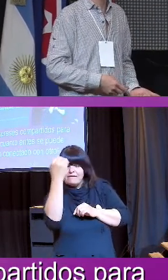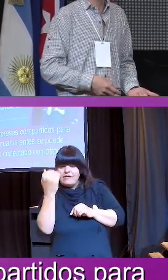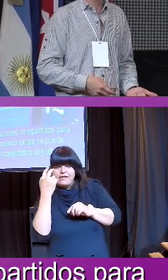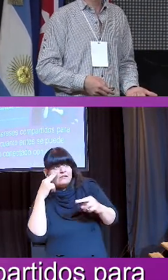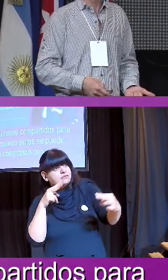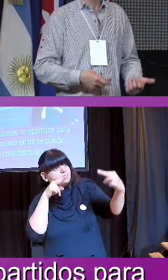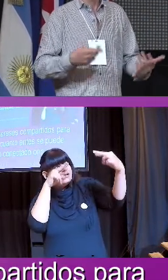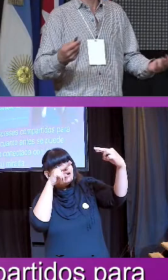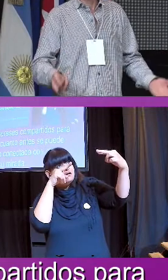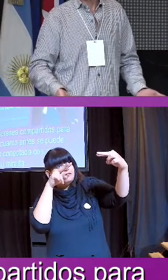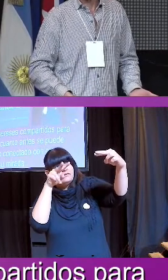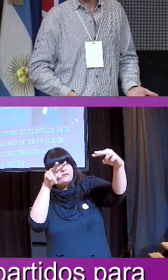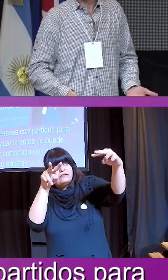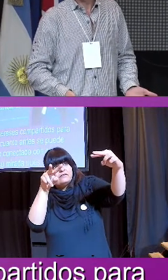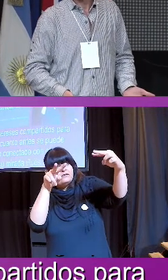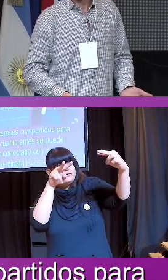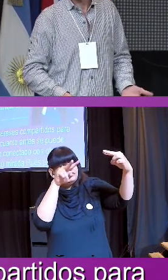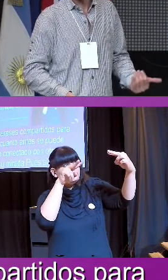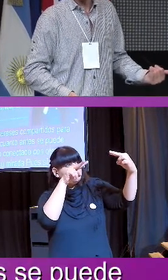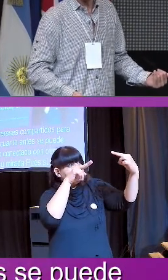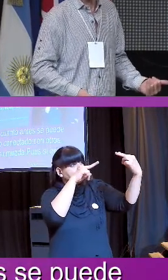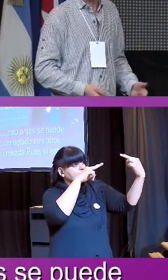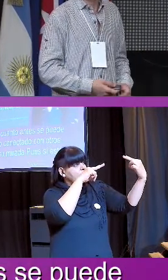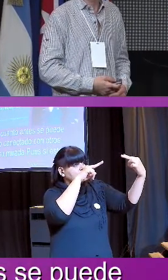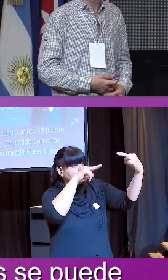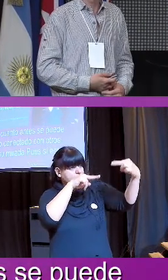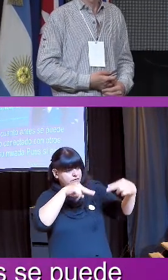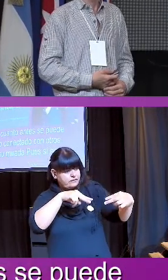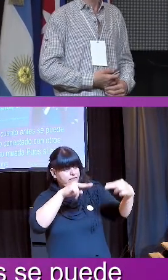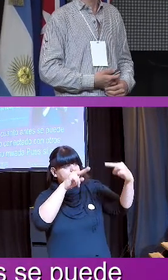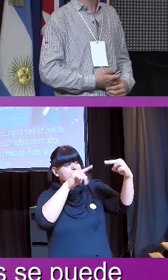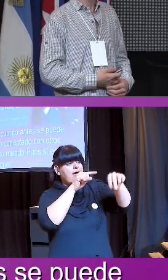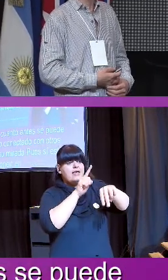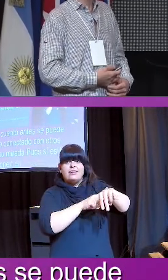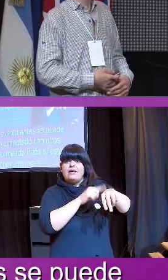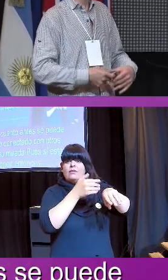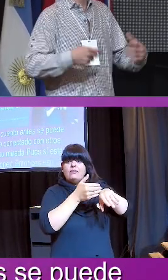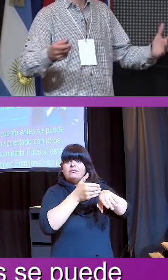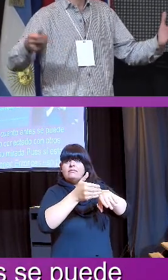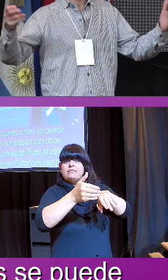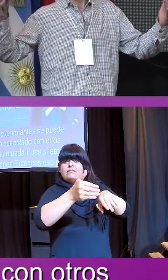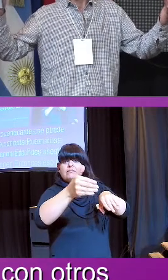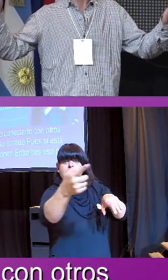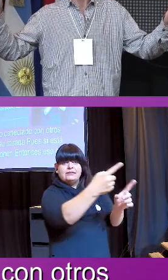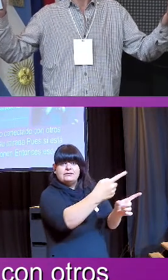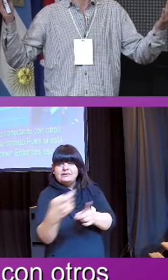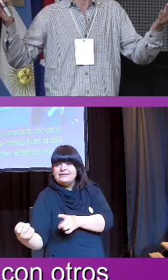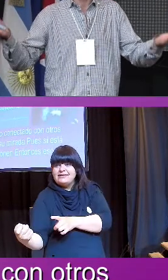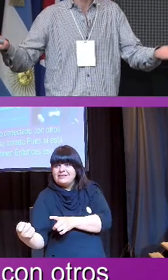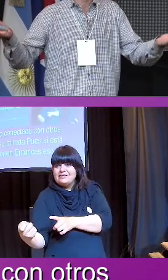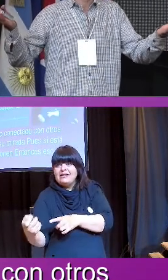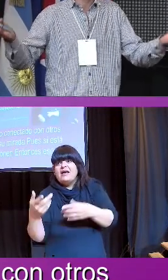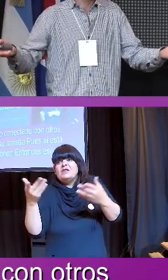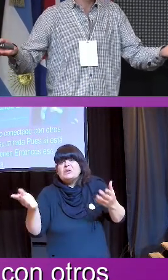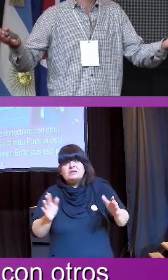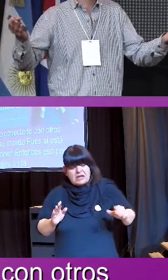su mirada, pues si esto fuera cierto, esto que proponen, entonces eso podría hacer que utilicen los estímulos